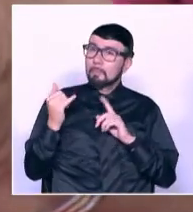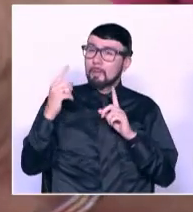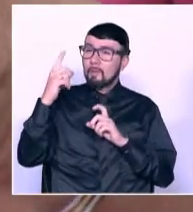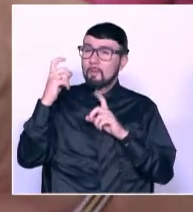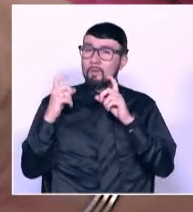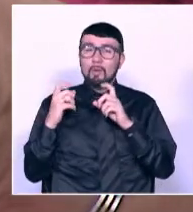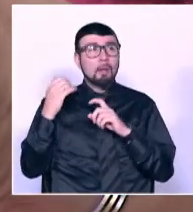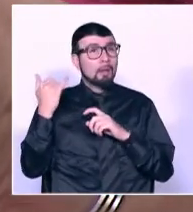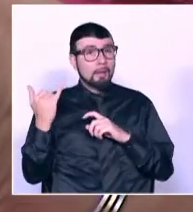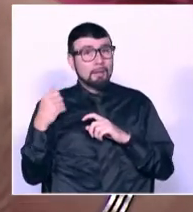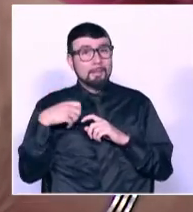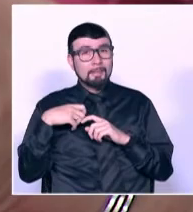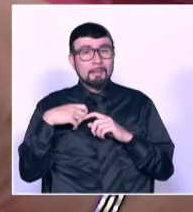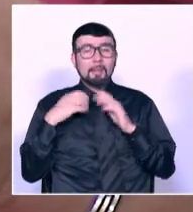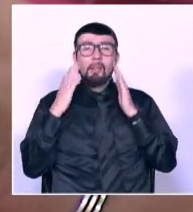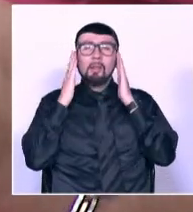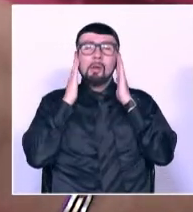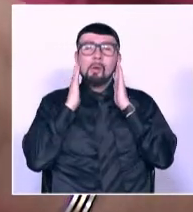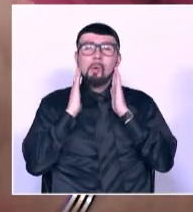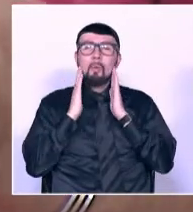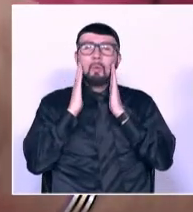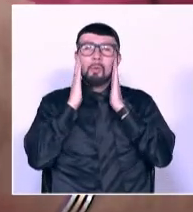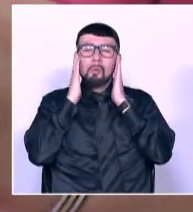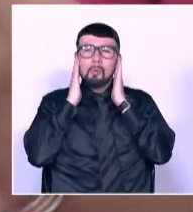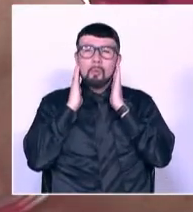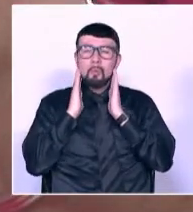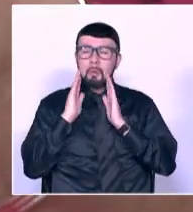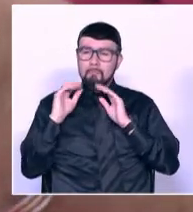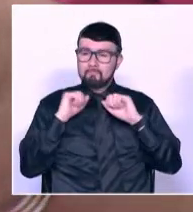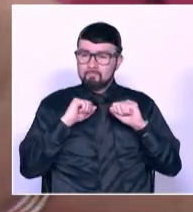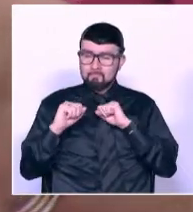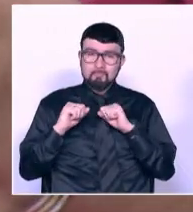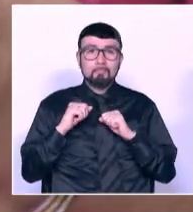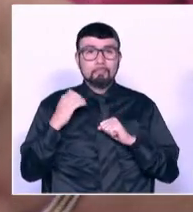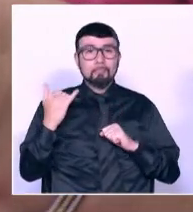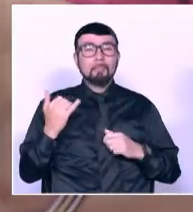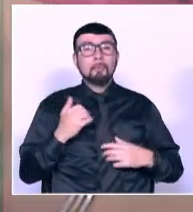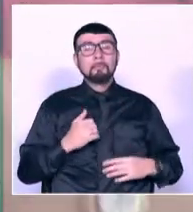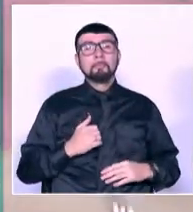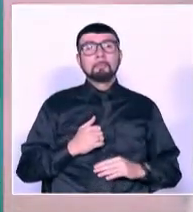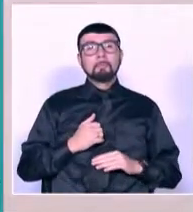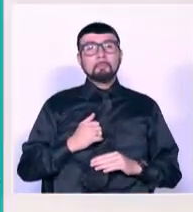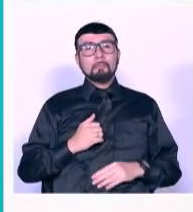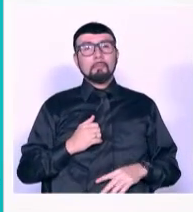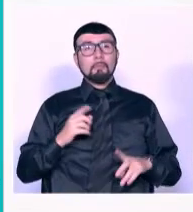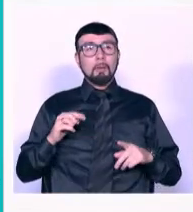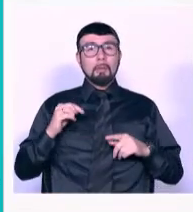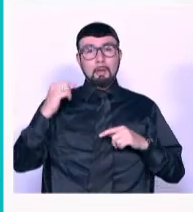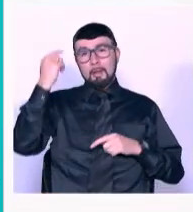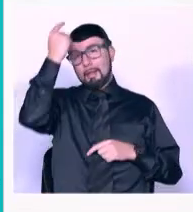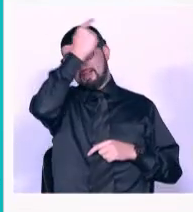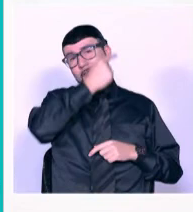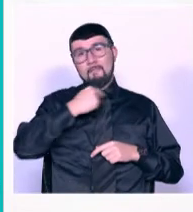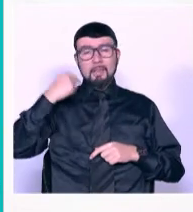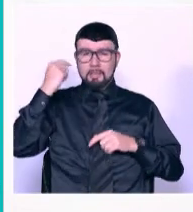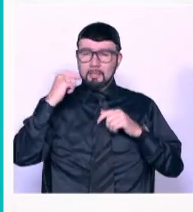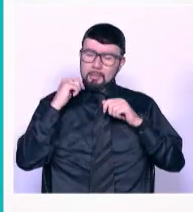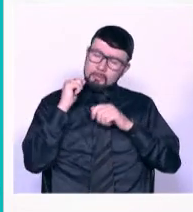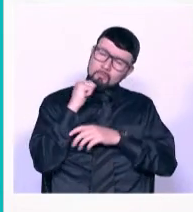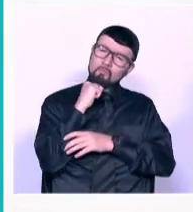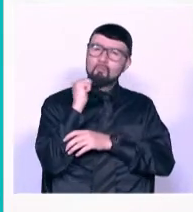masajitos o unos ejercicios en la diapositiva. Los ejercicios con la cabeza son muy